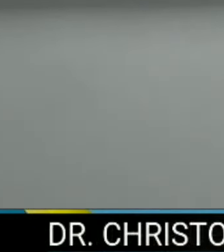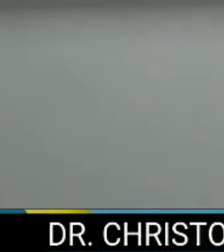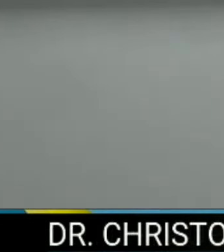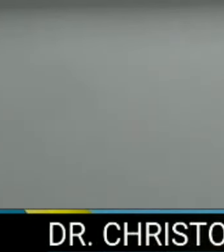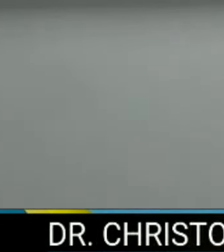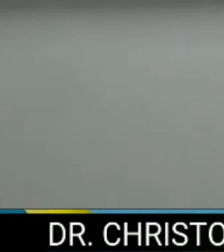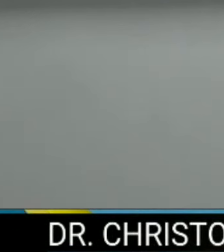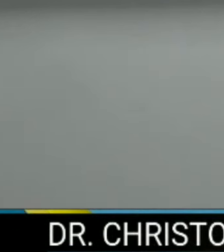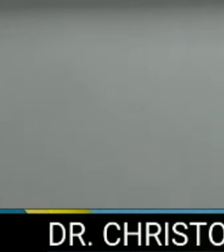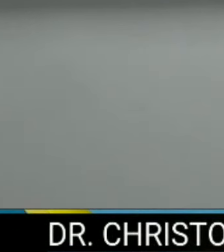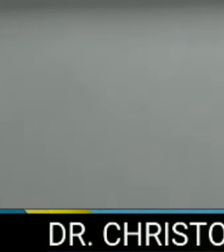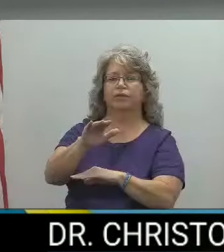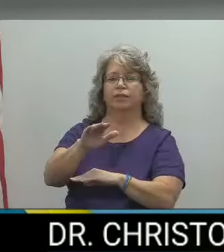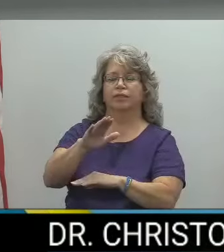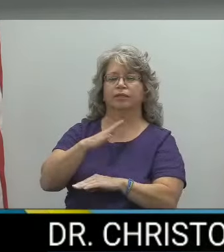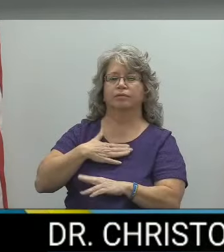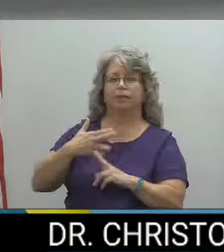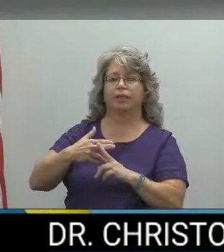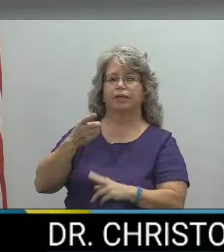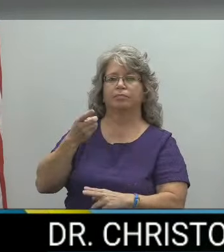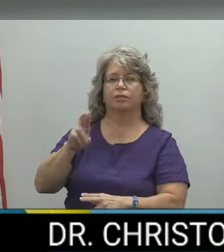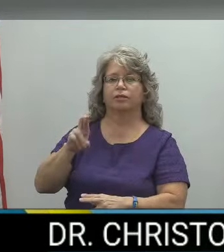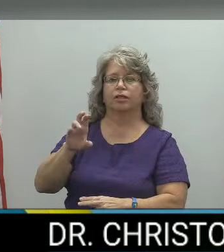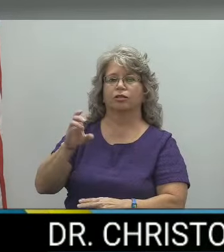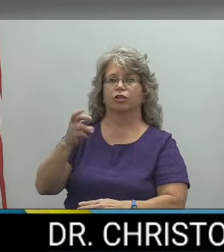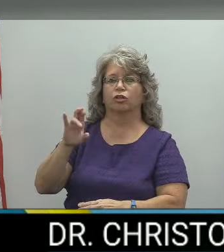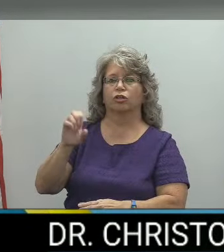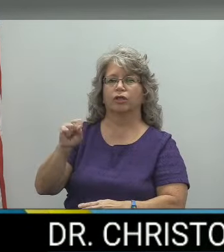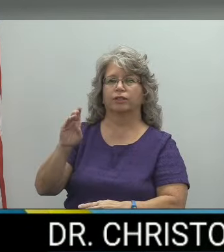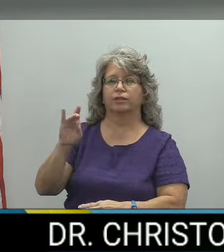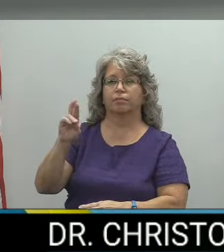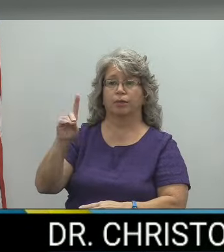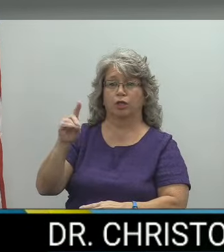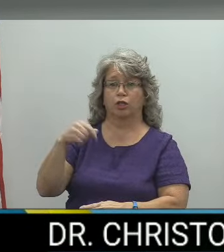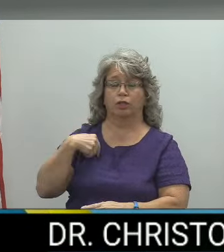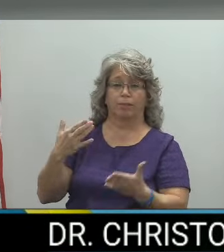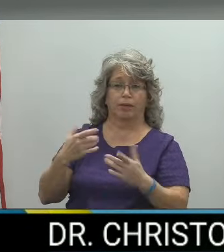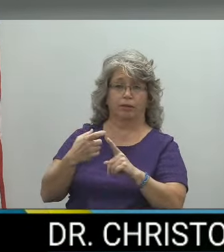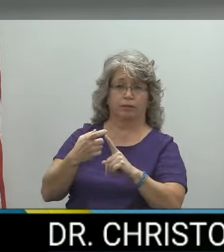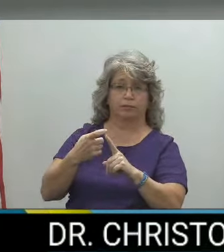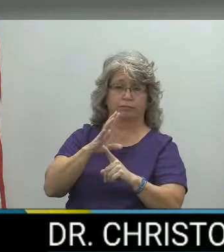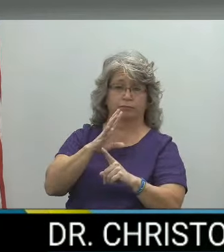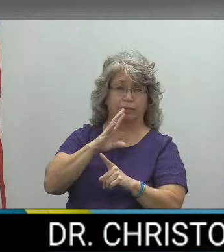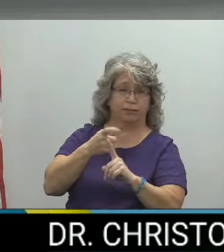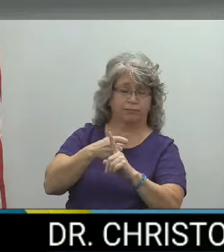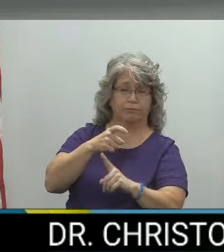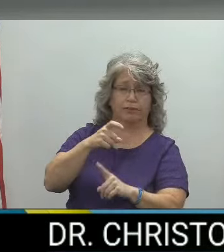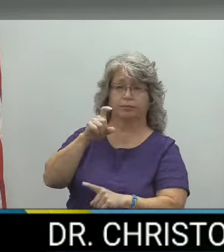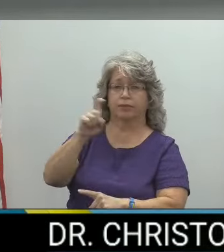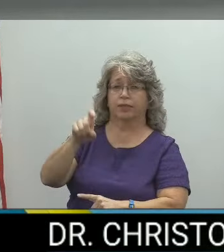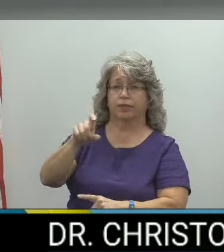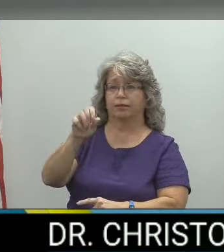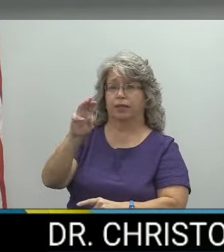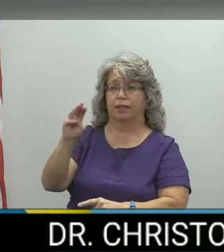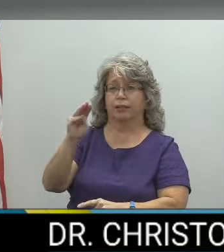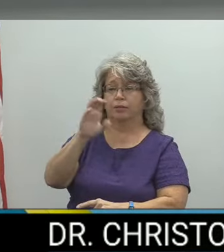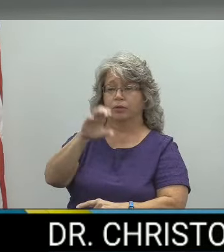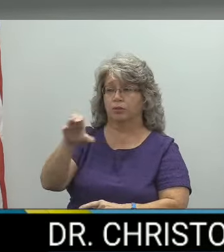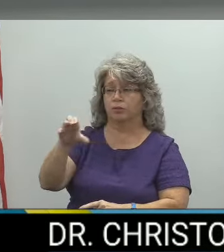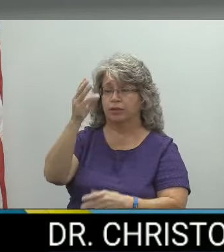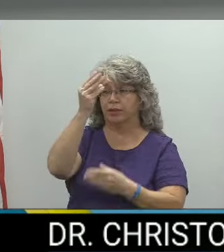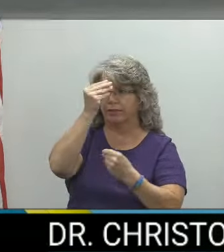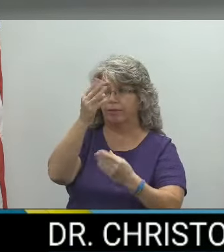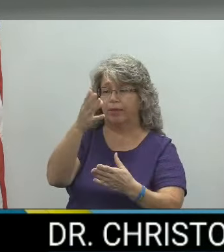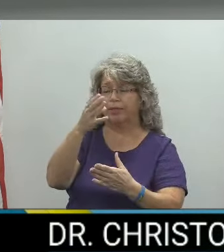Good evening, everybody. My name is Dr. Chris Bird. I'm here to speak to you on behalf of the Texas A&M University Corpus Christi Informatics and